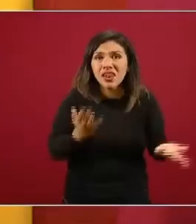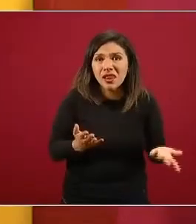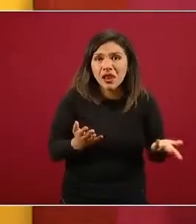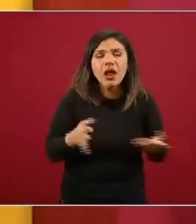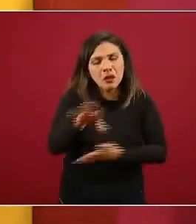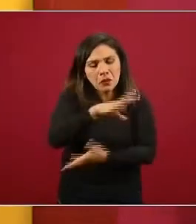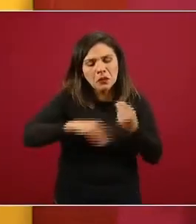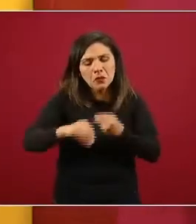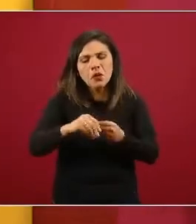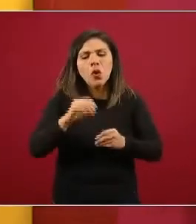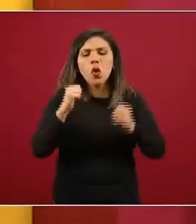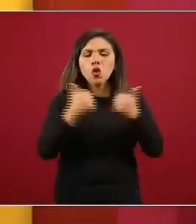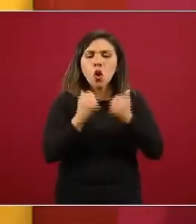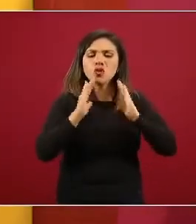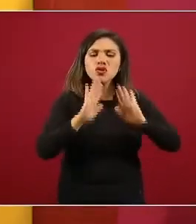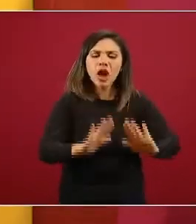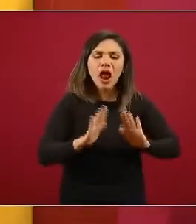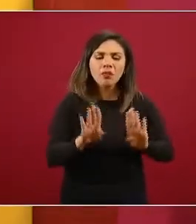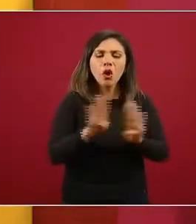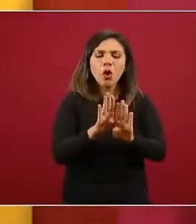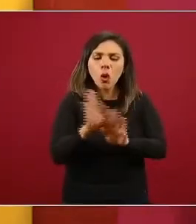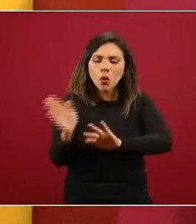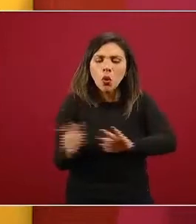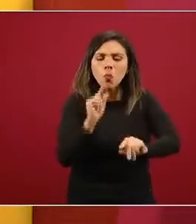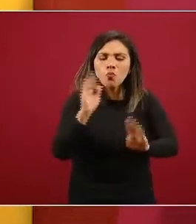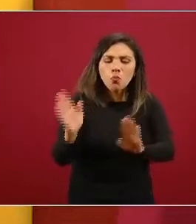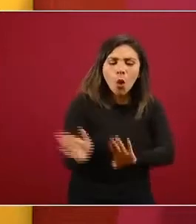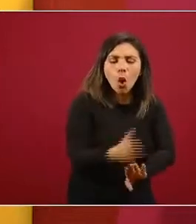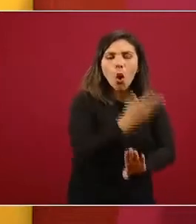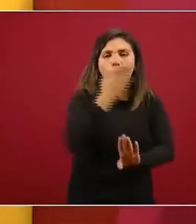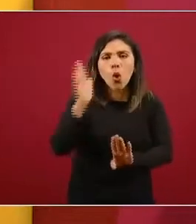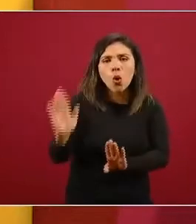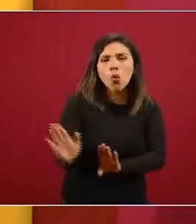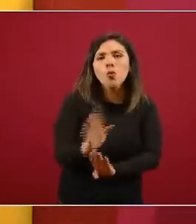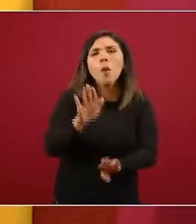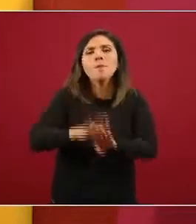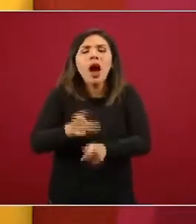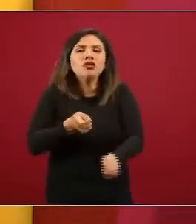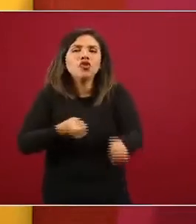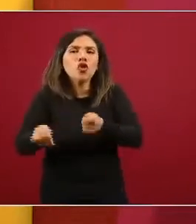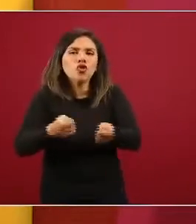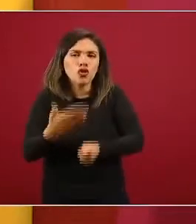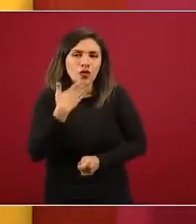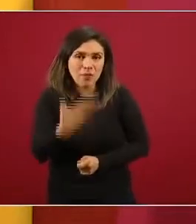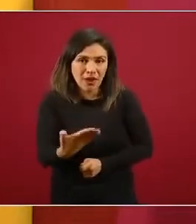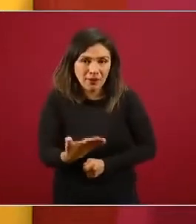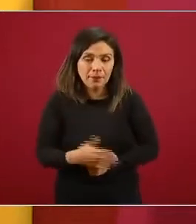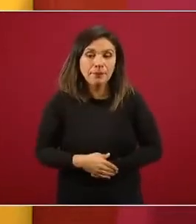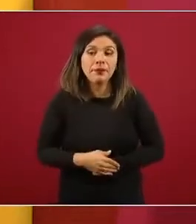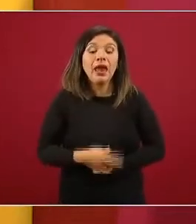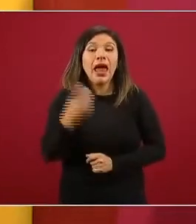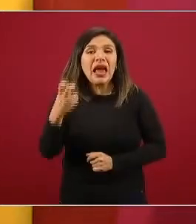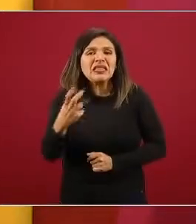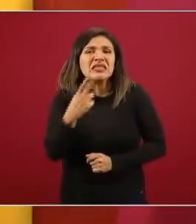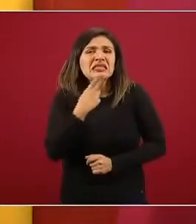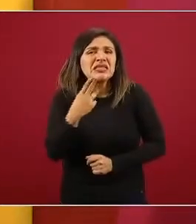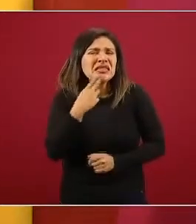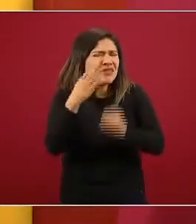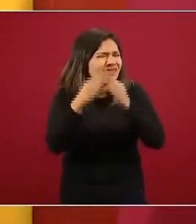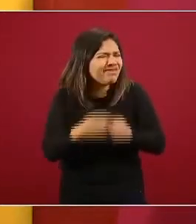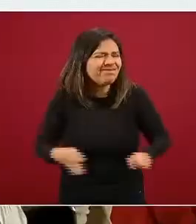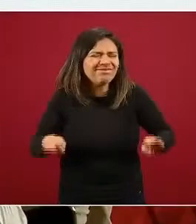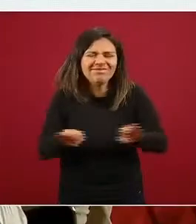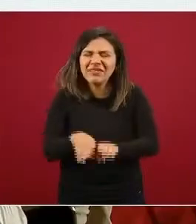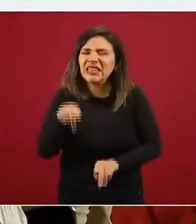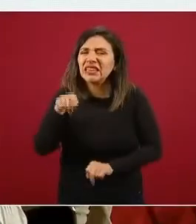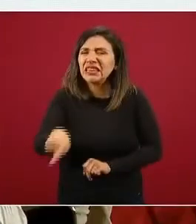se va organizando la epidemia y se puede controlar de una manera más efectiva. Y el objetivo fundamental de